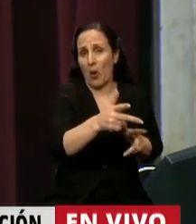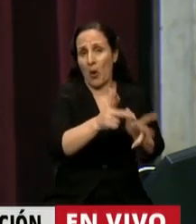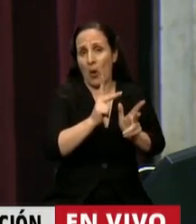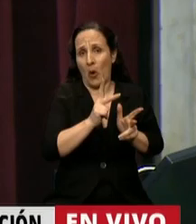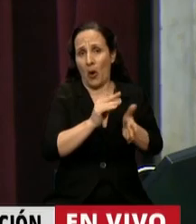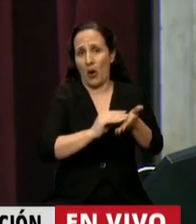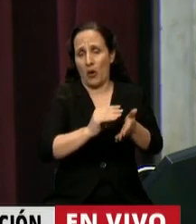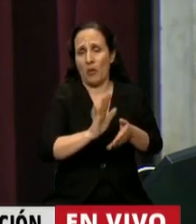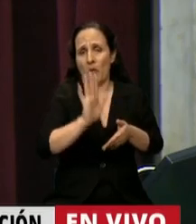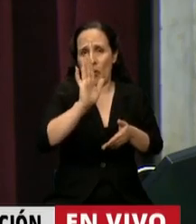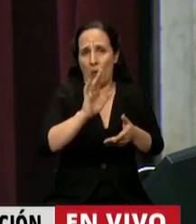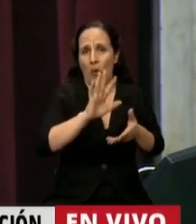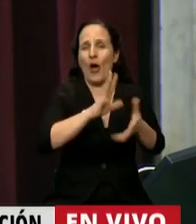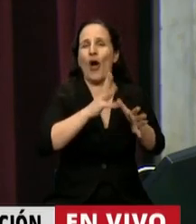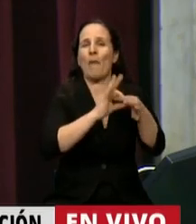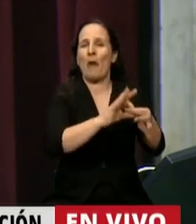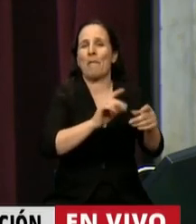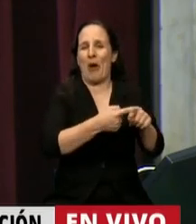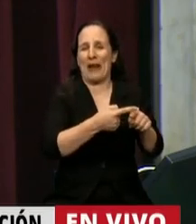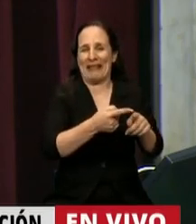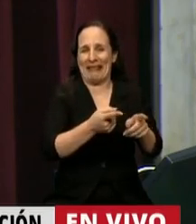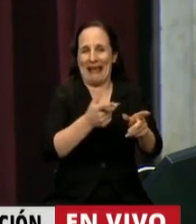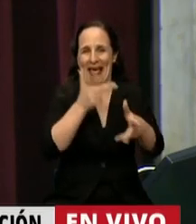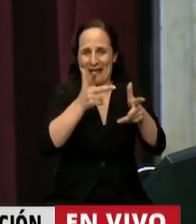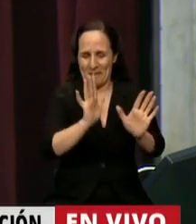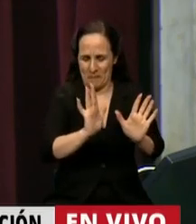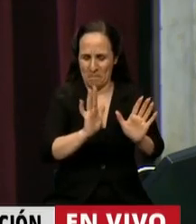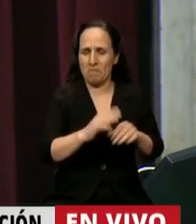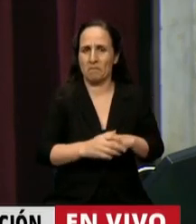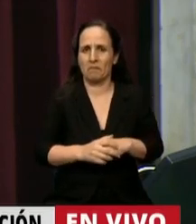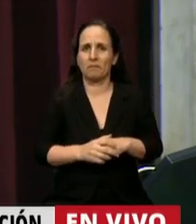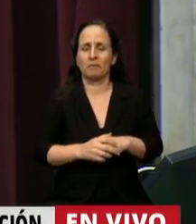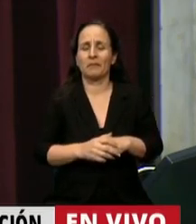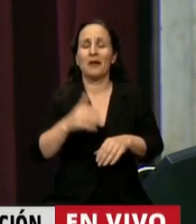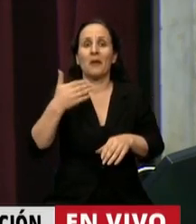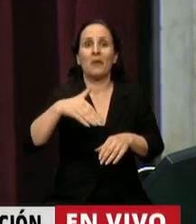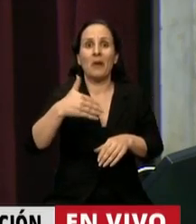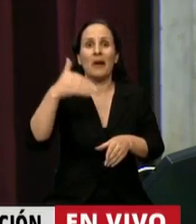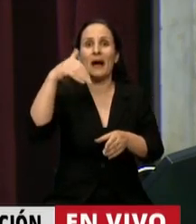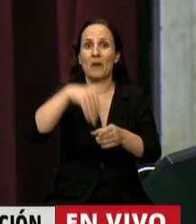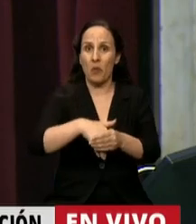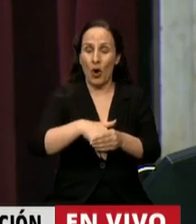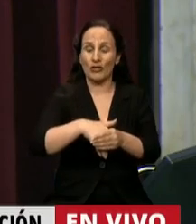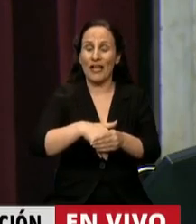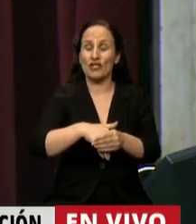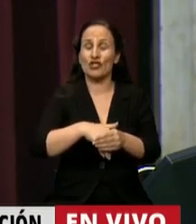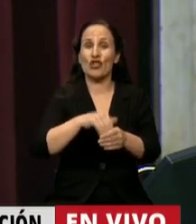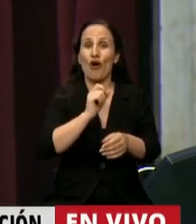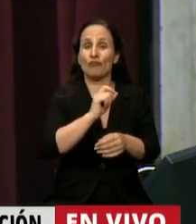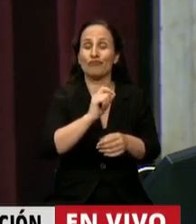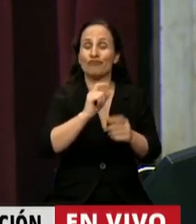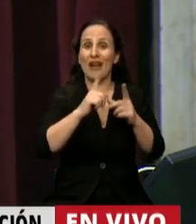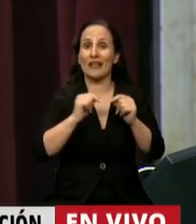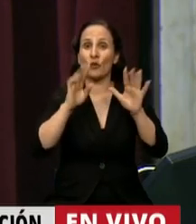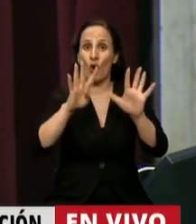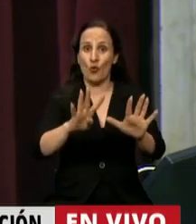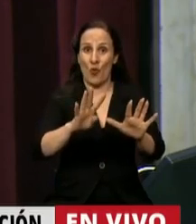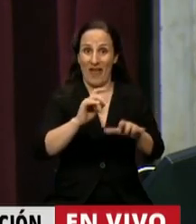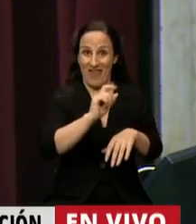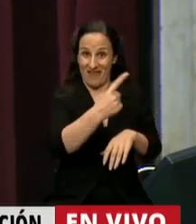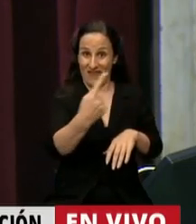posición política planteada por la diputada Polledo. Se va a poner en votación de manera nominal el artículo